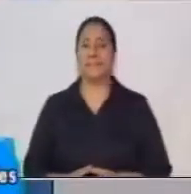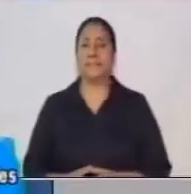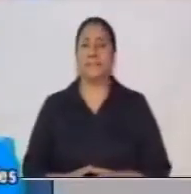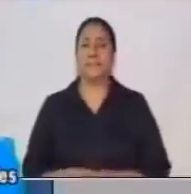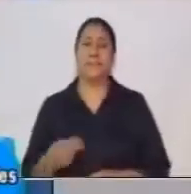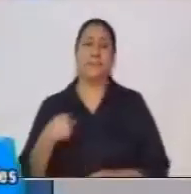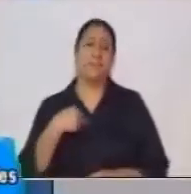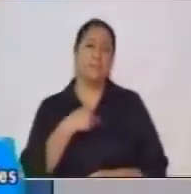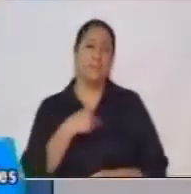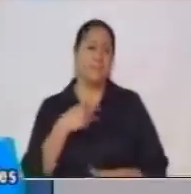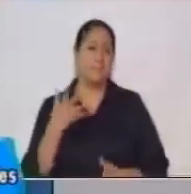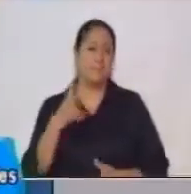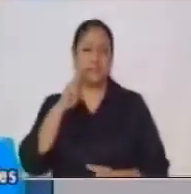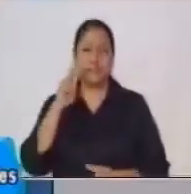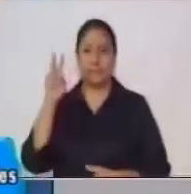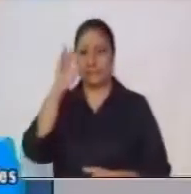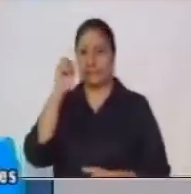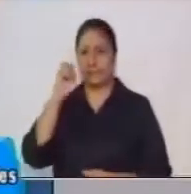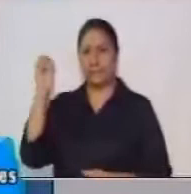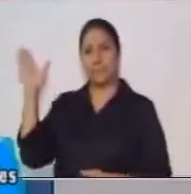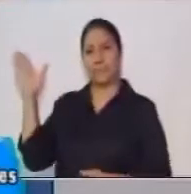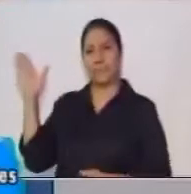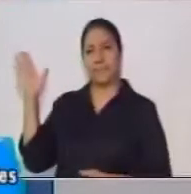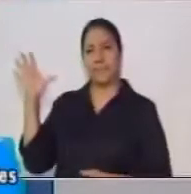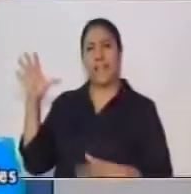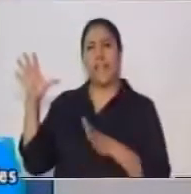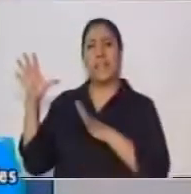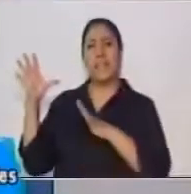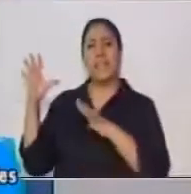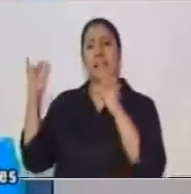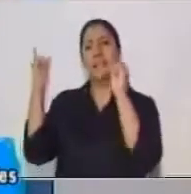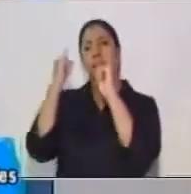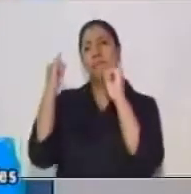tenemos figuras. Bueno,